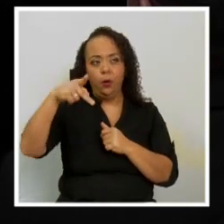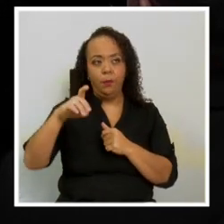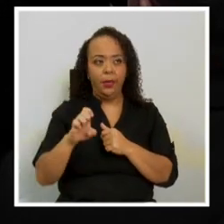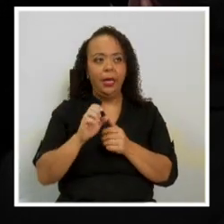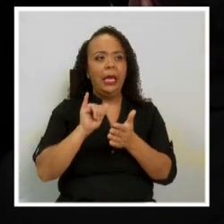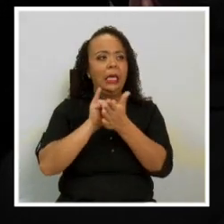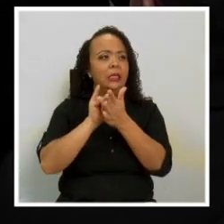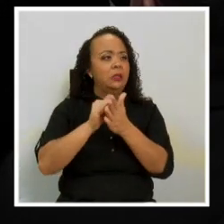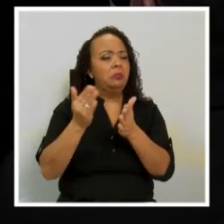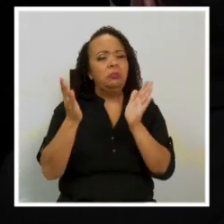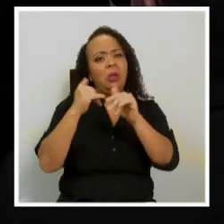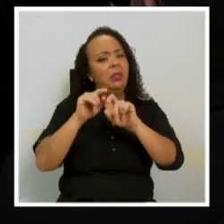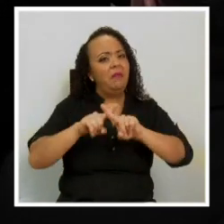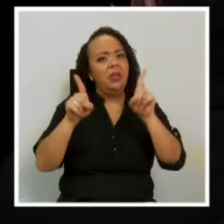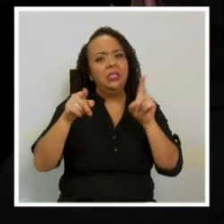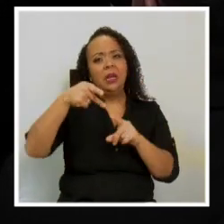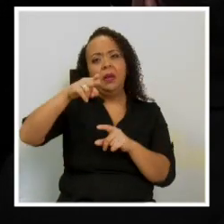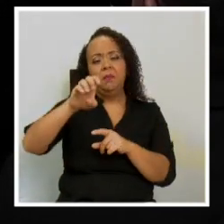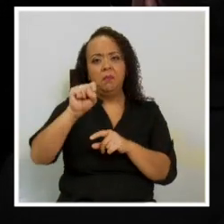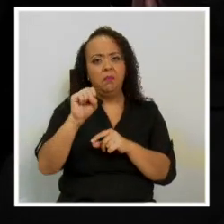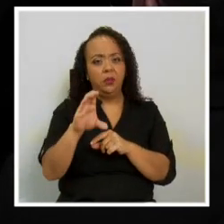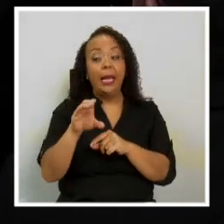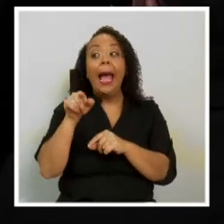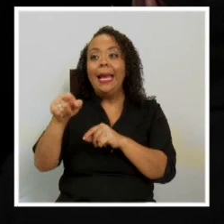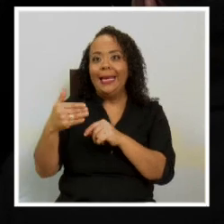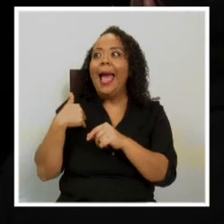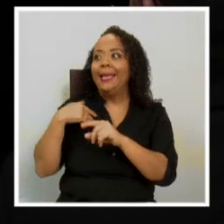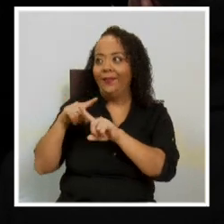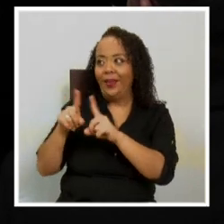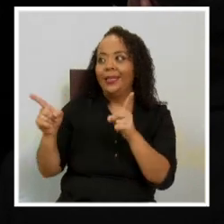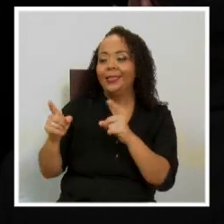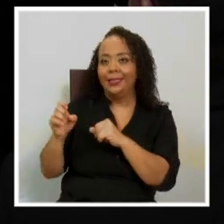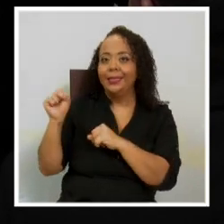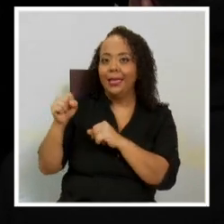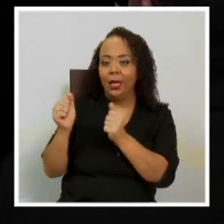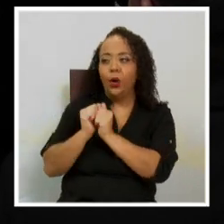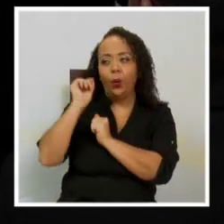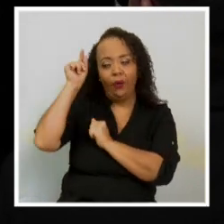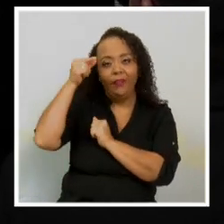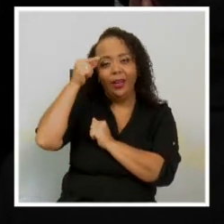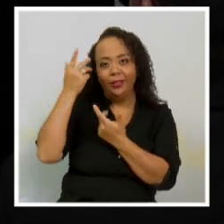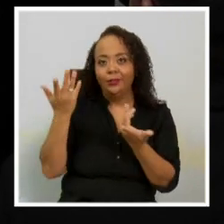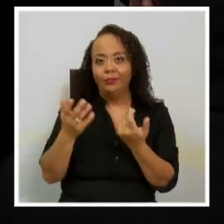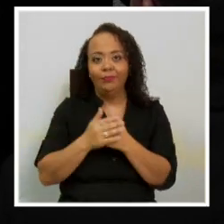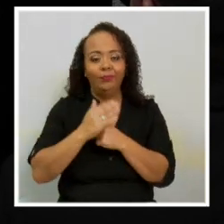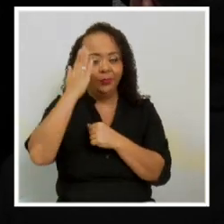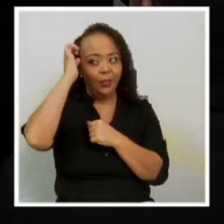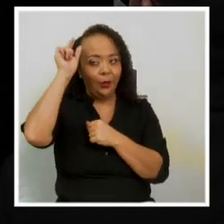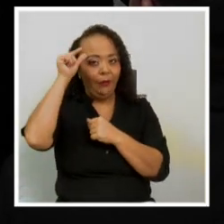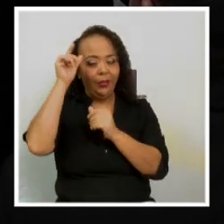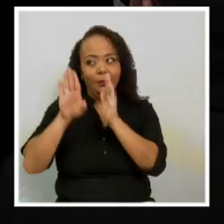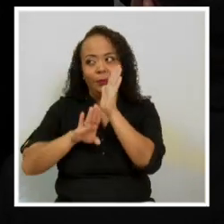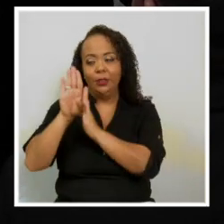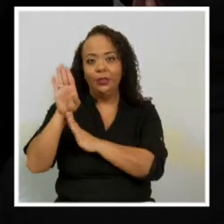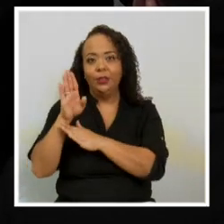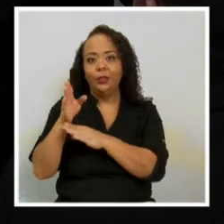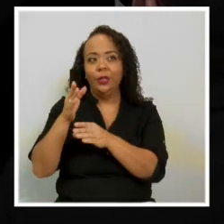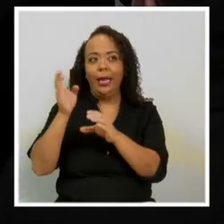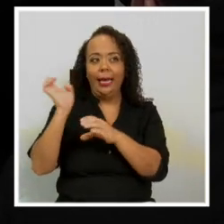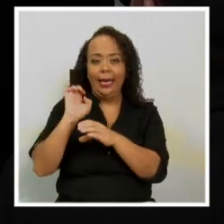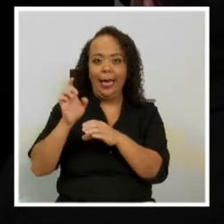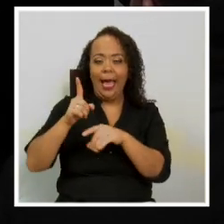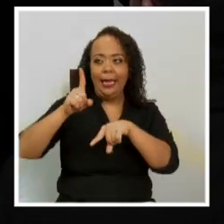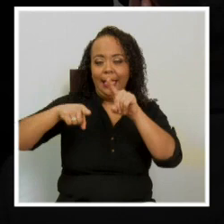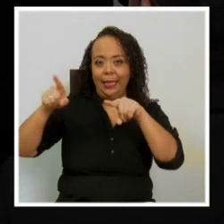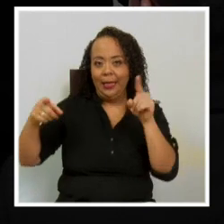mucha diferencia con el PUS o con... No, ahí hay diferencias Sí. con gobierno, ¿verdad? Porque el gobierno está impulsando el proyecto de energías alternativas y el